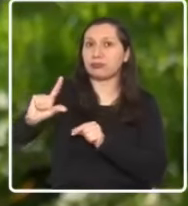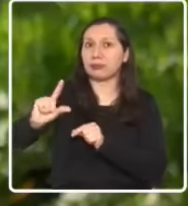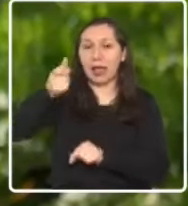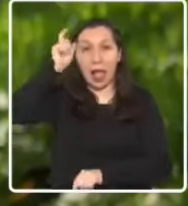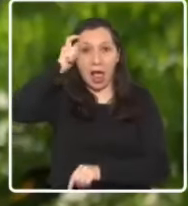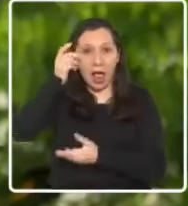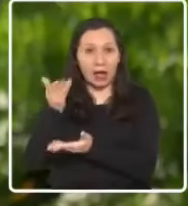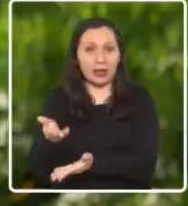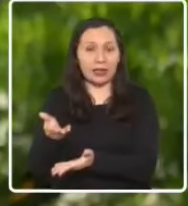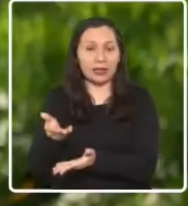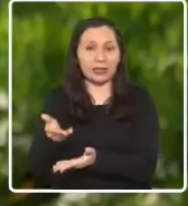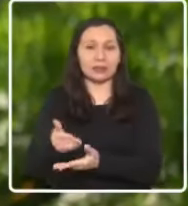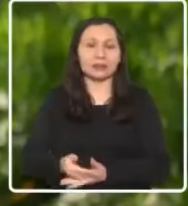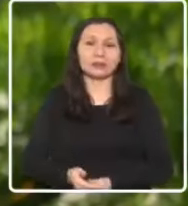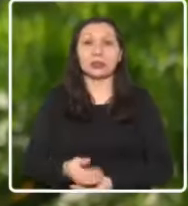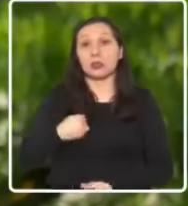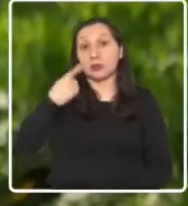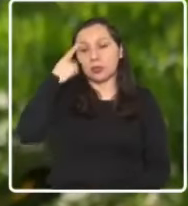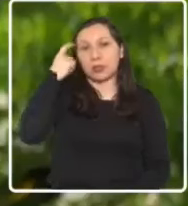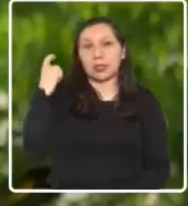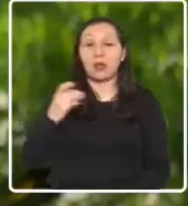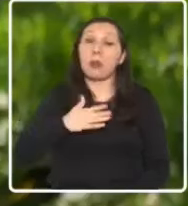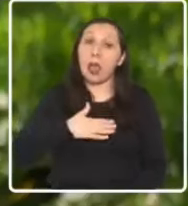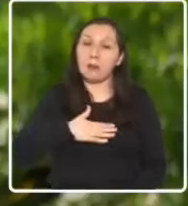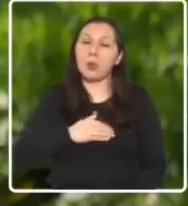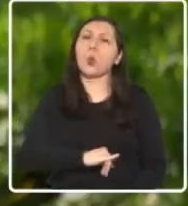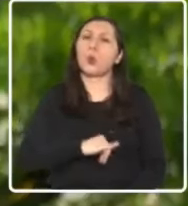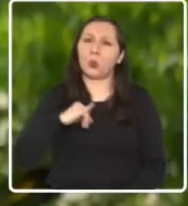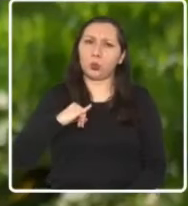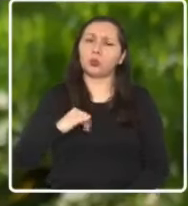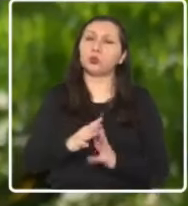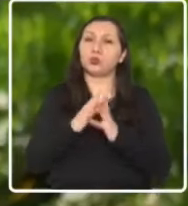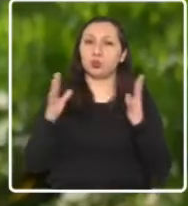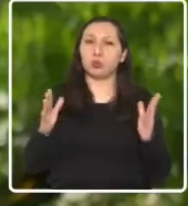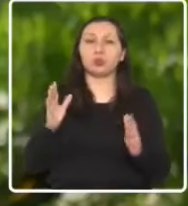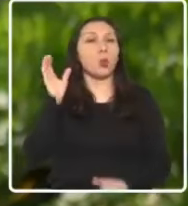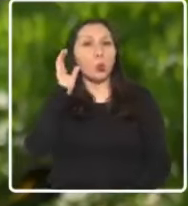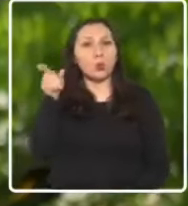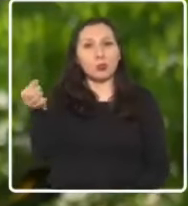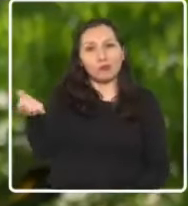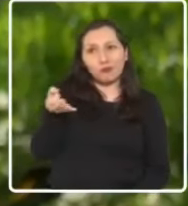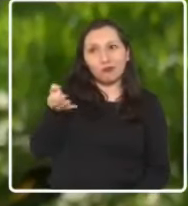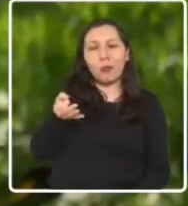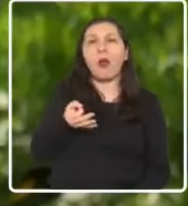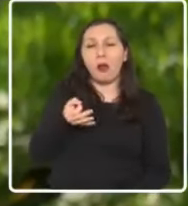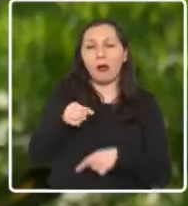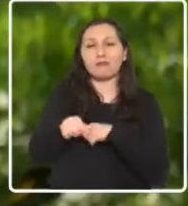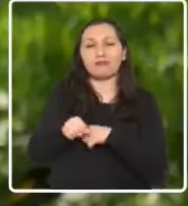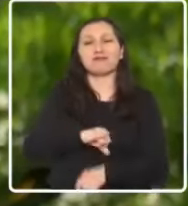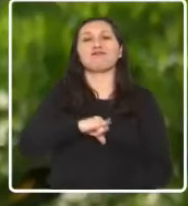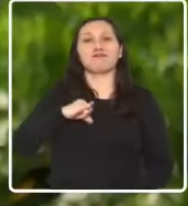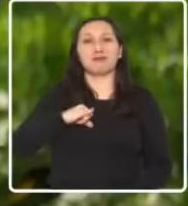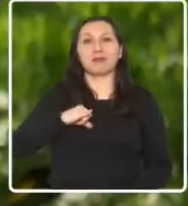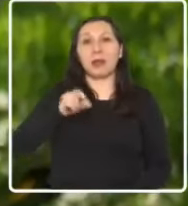de carne, creo que a mí por lo menos me da orgullo, me da mucho orgullo escucharte, porque es